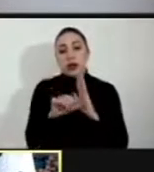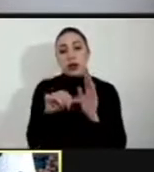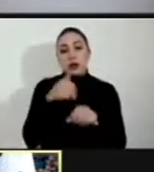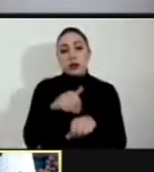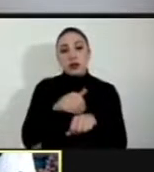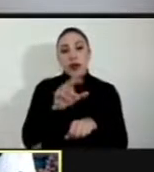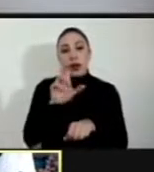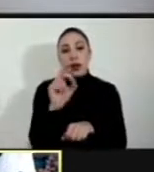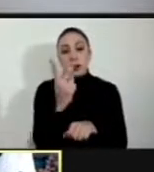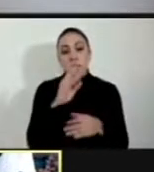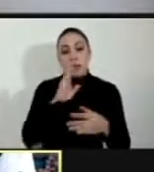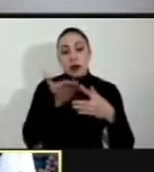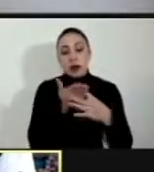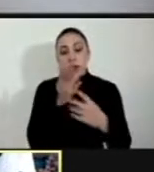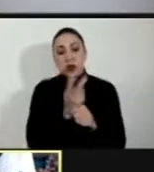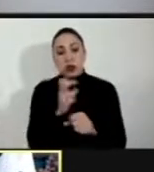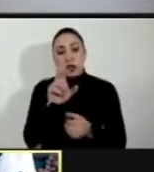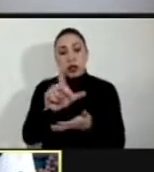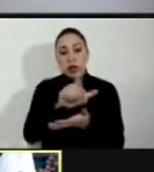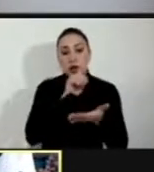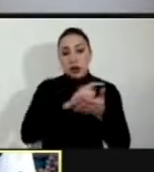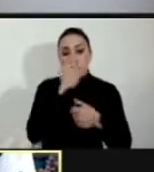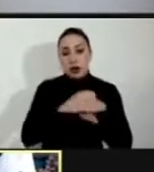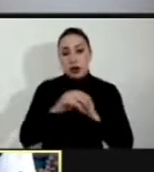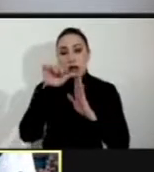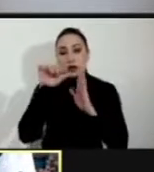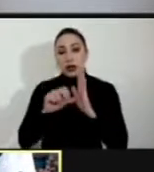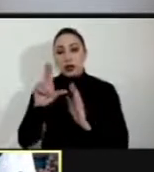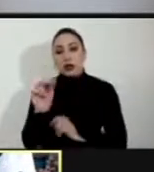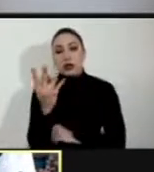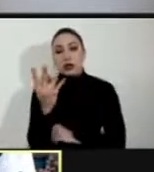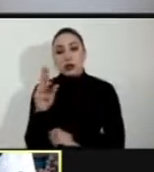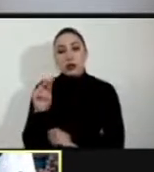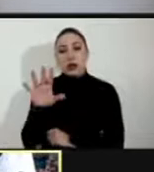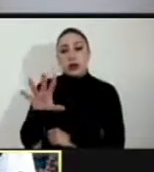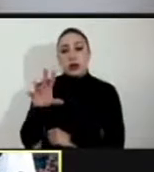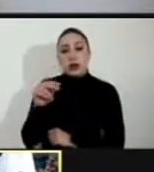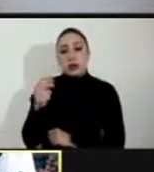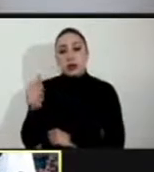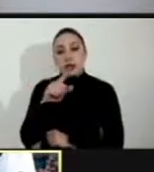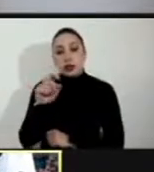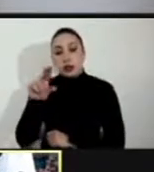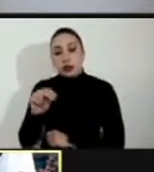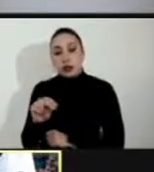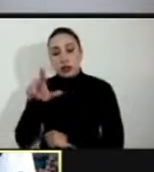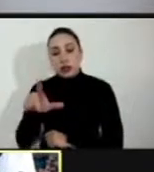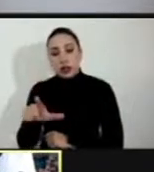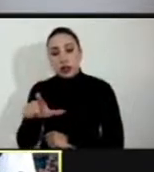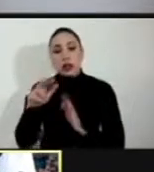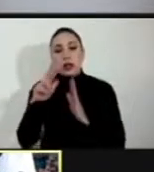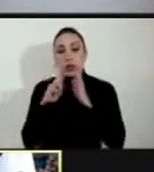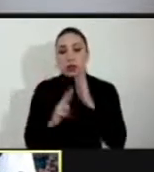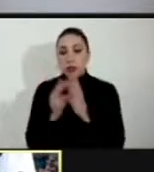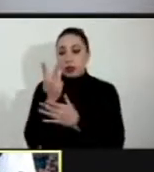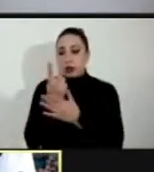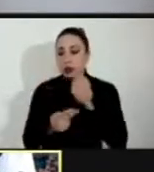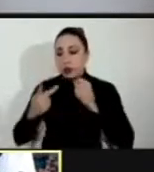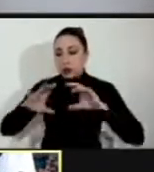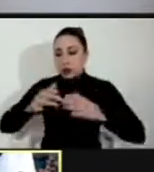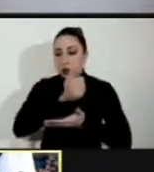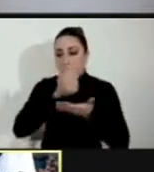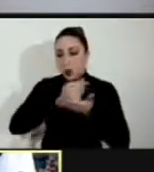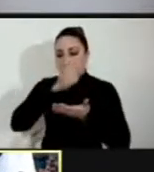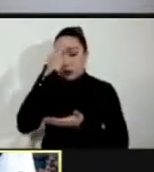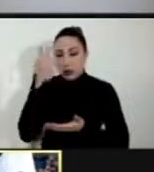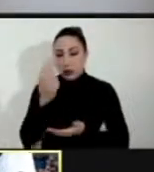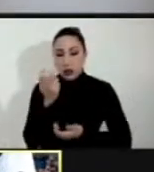segunda y trigésima de la Ley Orgánica 84, 85, 86 y 187 del Reglamento, ambos del Congreso de la Ciudad de México, se instruye su